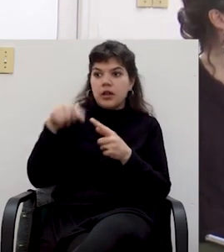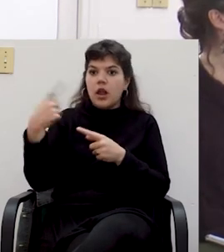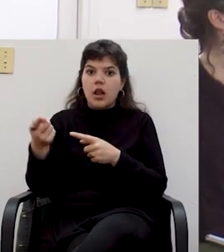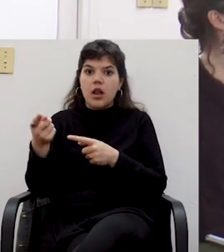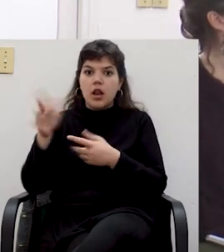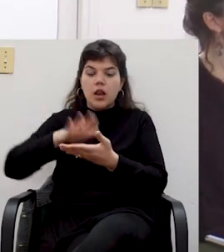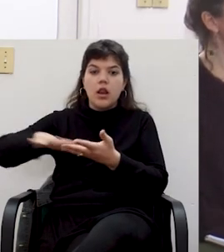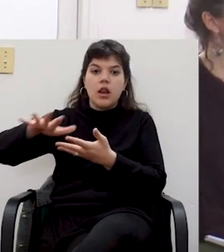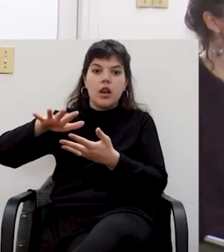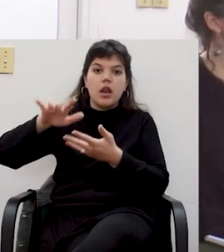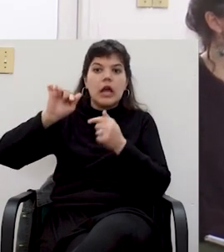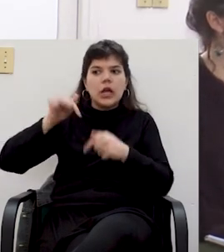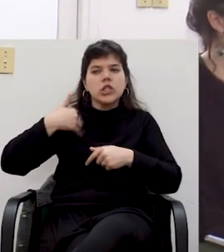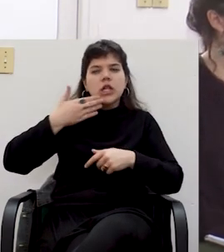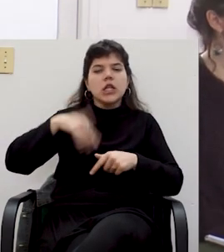entendemos que eso